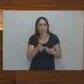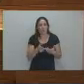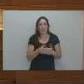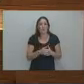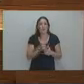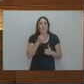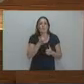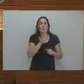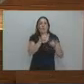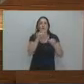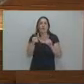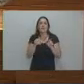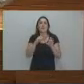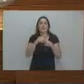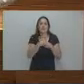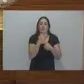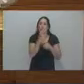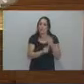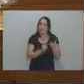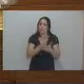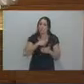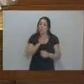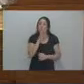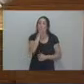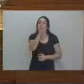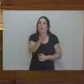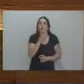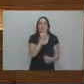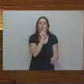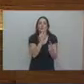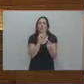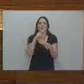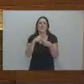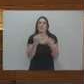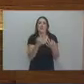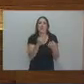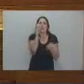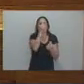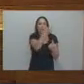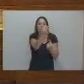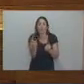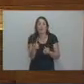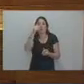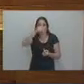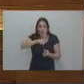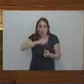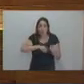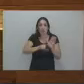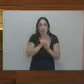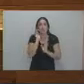a la participación. Insisto, tenemos 4 años para discutir sobre lo que cada uno entiende por participación, pero hoy es el día que se aprueba la ley